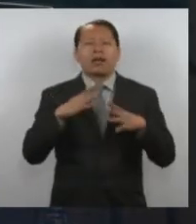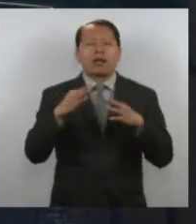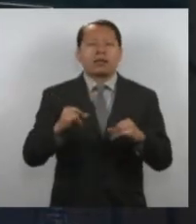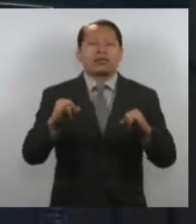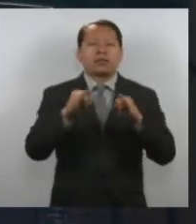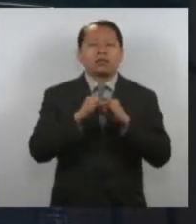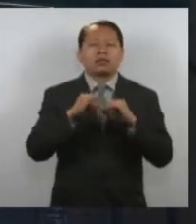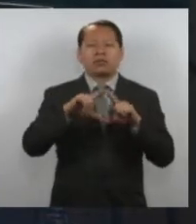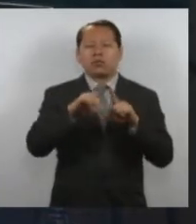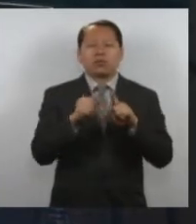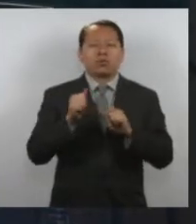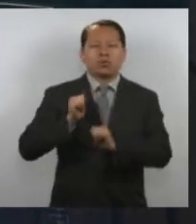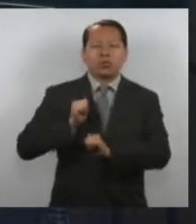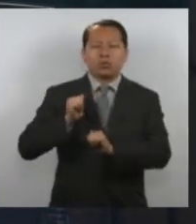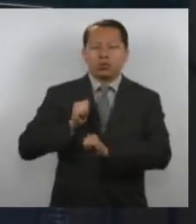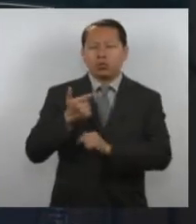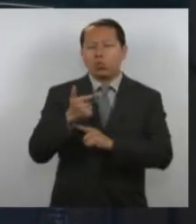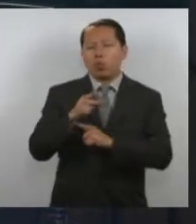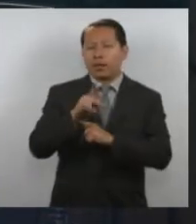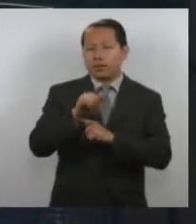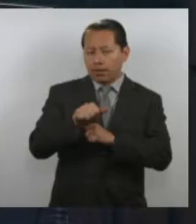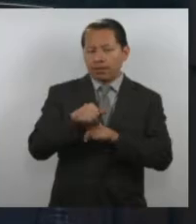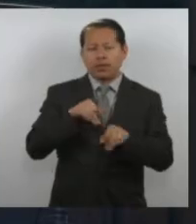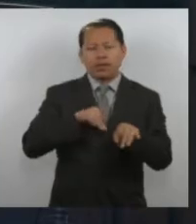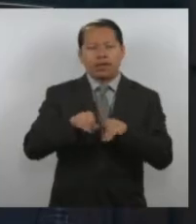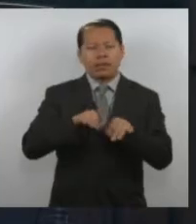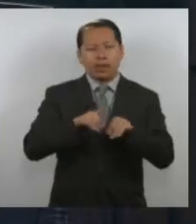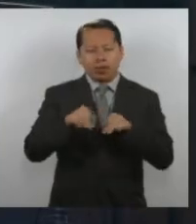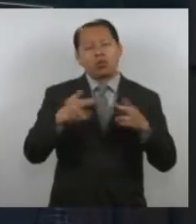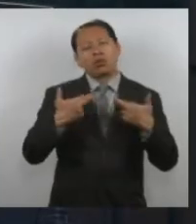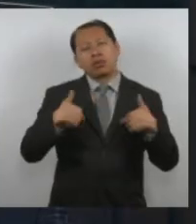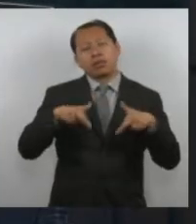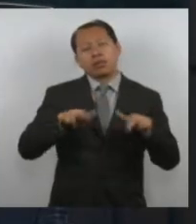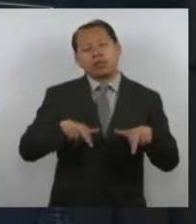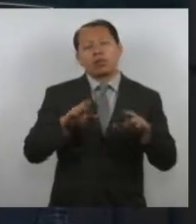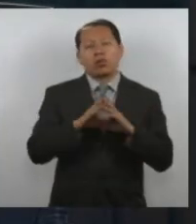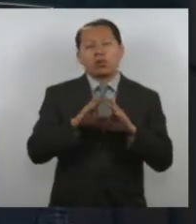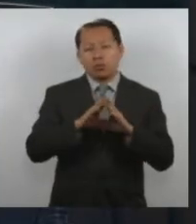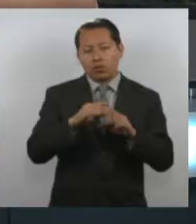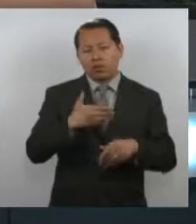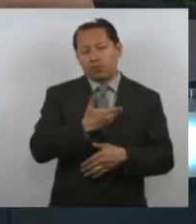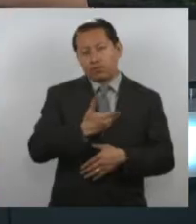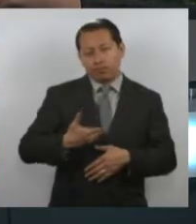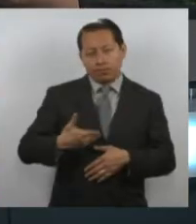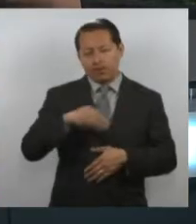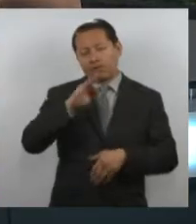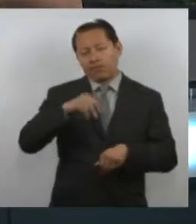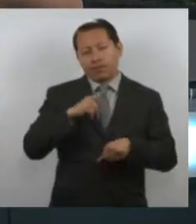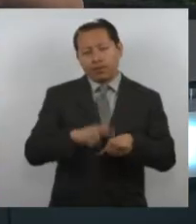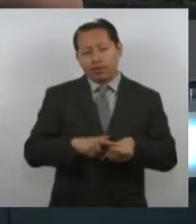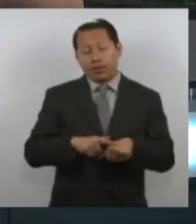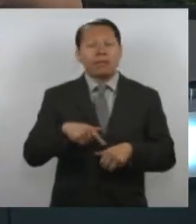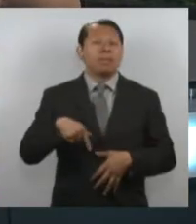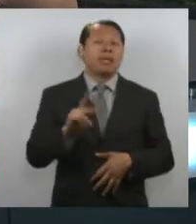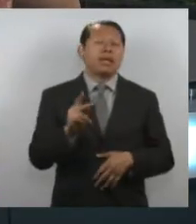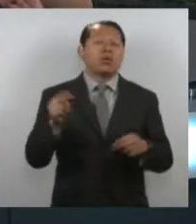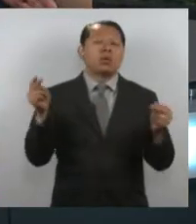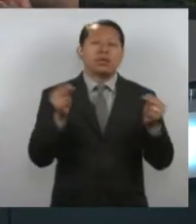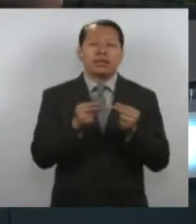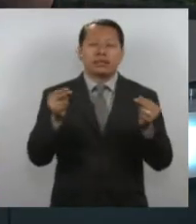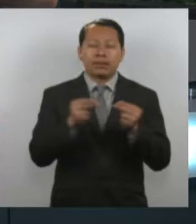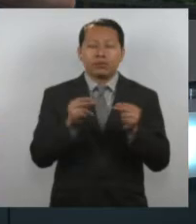la Guardia Nacional, la cual está haciendo su trabajo, representando pues el esfuerzo del Poder Ejecutivo Federal. Pero necesitamos en ese